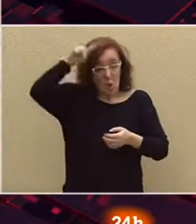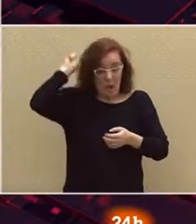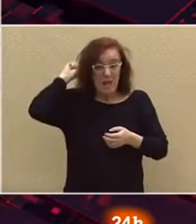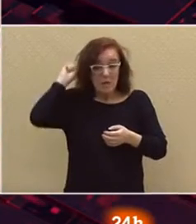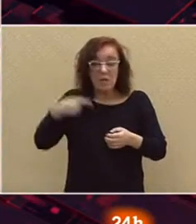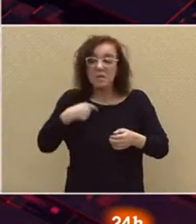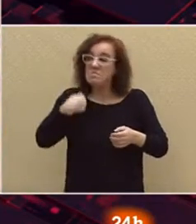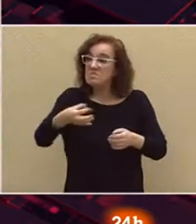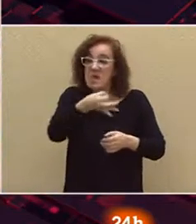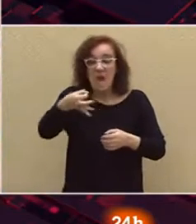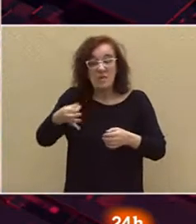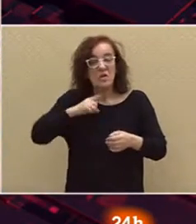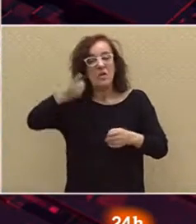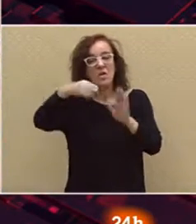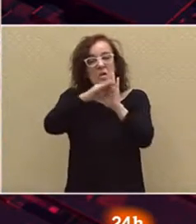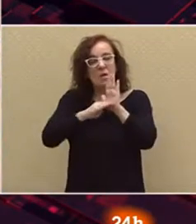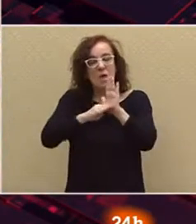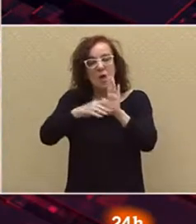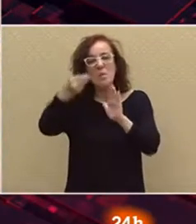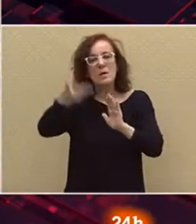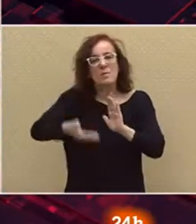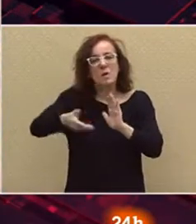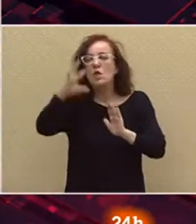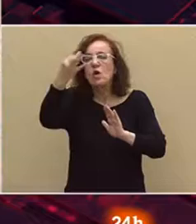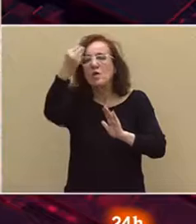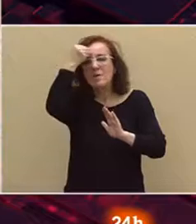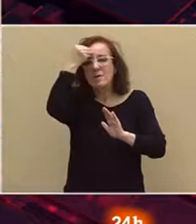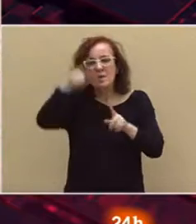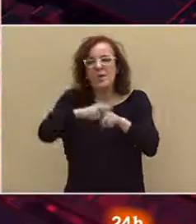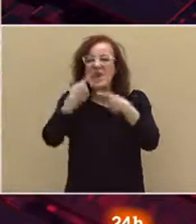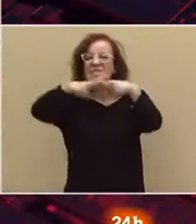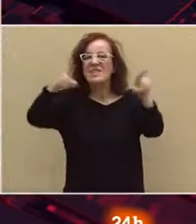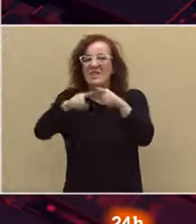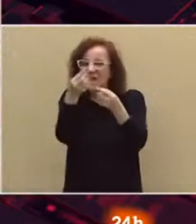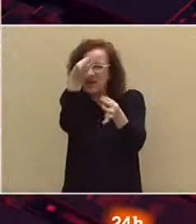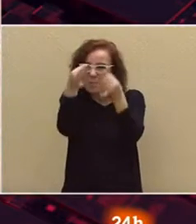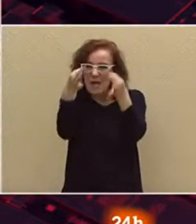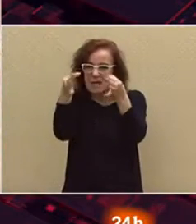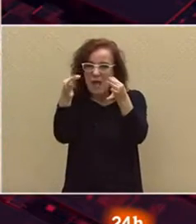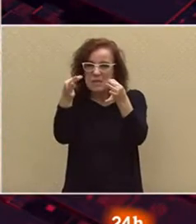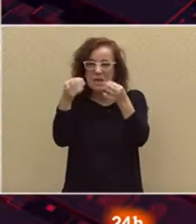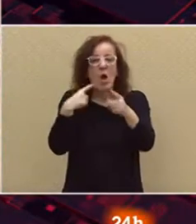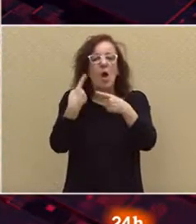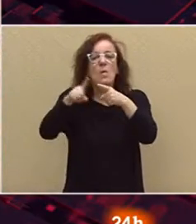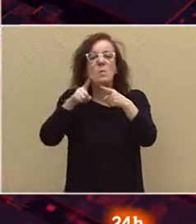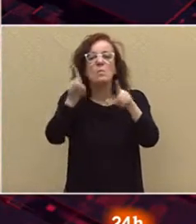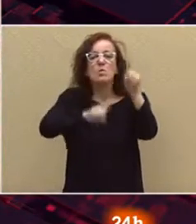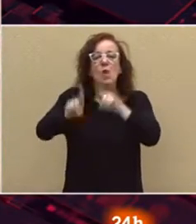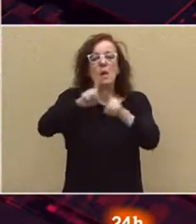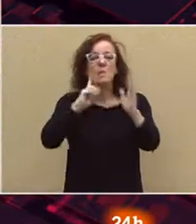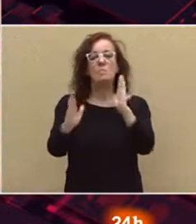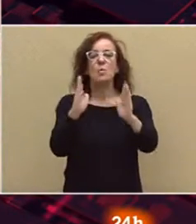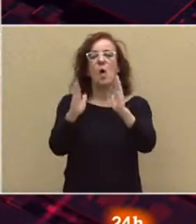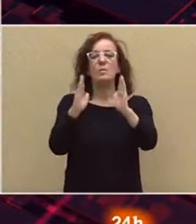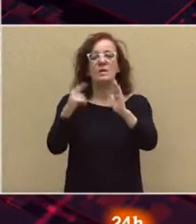en lo principal y lo decisivo, no debemos consentir diferencias de matiz o inconvenientes momentáneos que debiliten nuestra